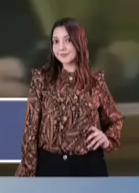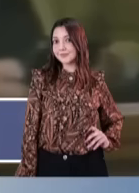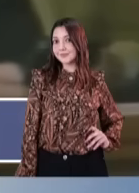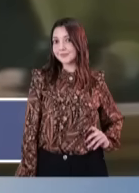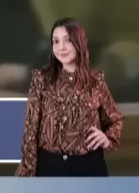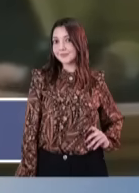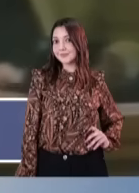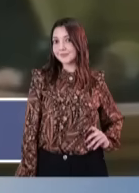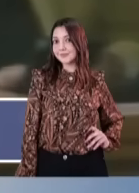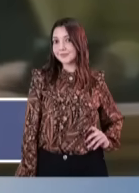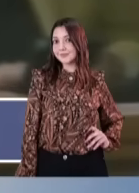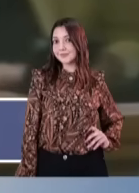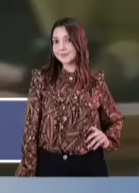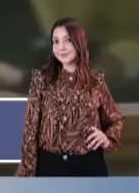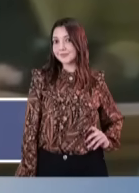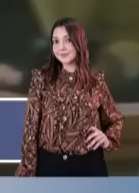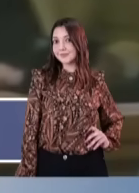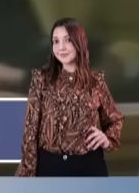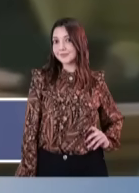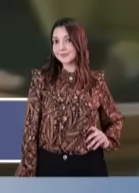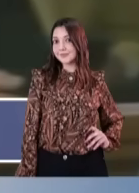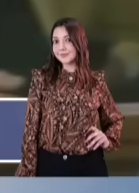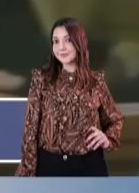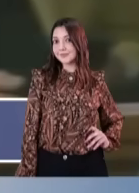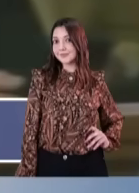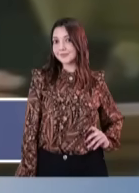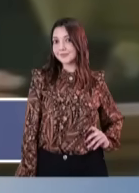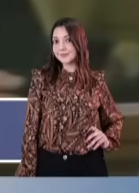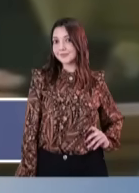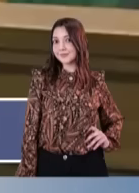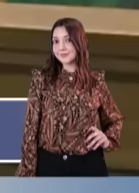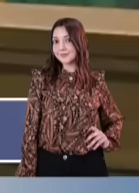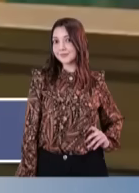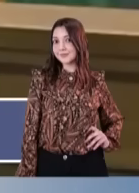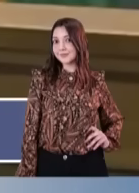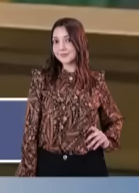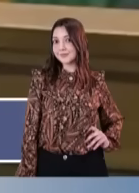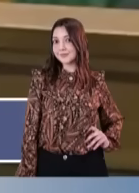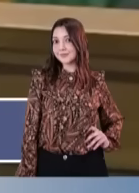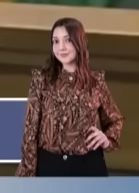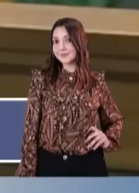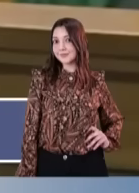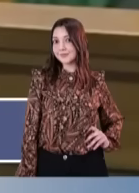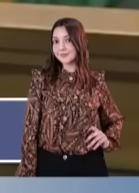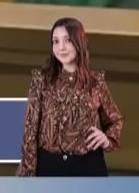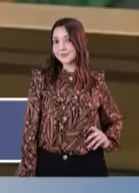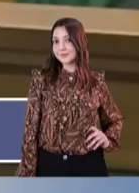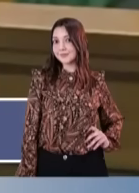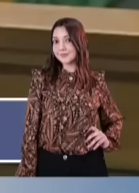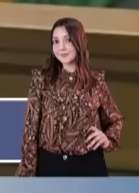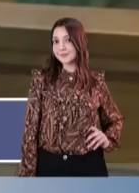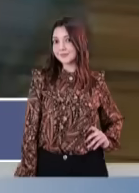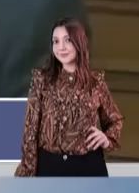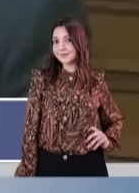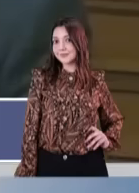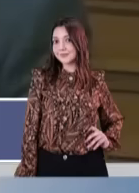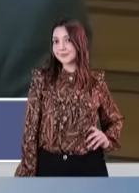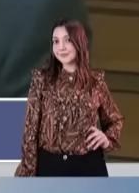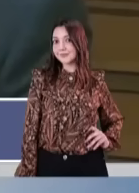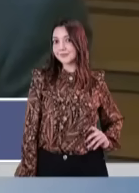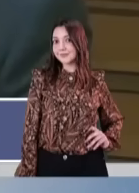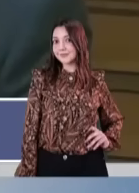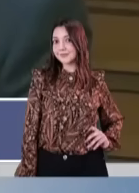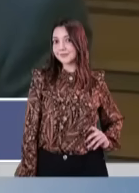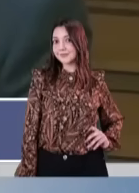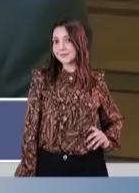red de poder. O sea, matiza esa declaración. Claro, lo que pasa es que una de las primeras reacciones no fue el fiscal nacional Ángel Valencia,